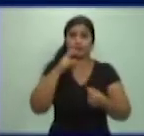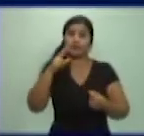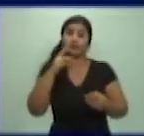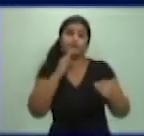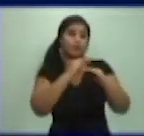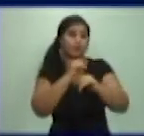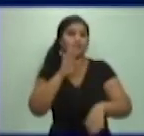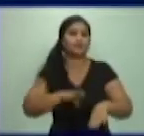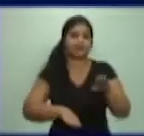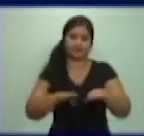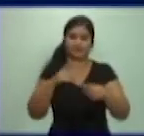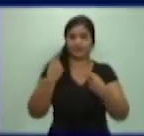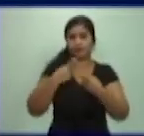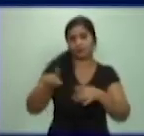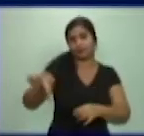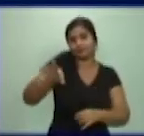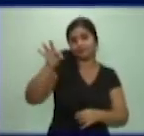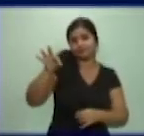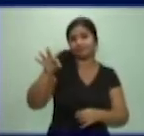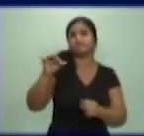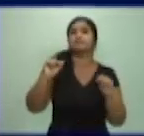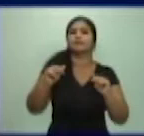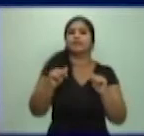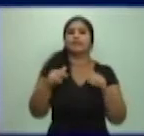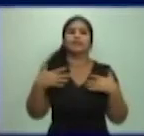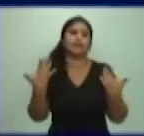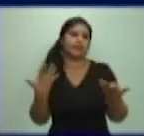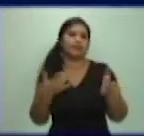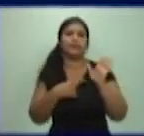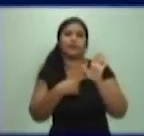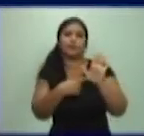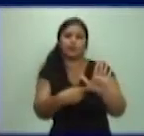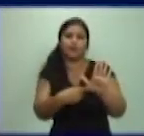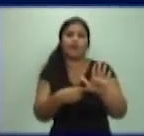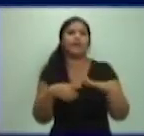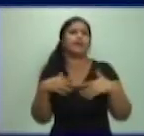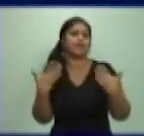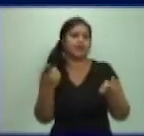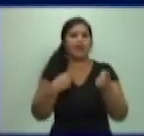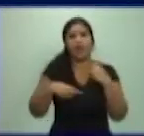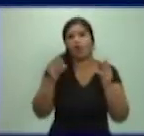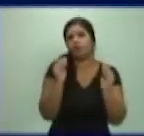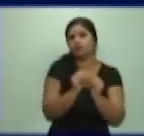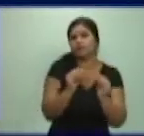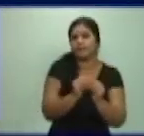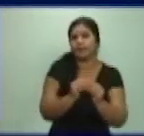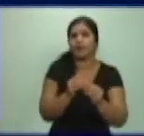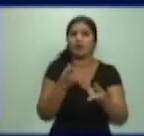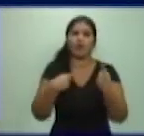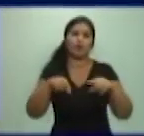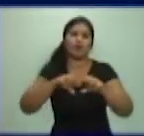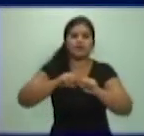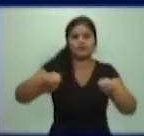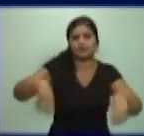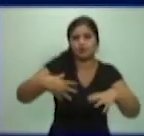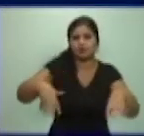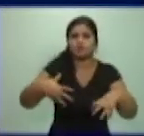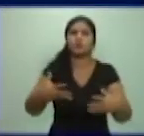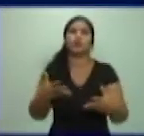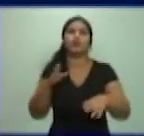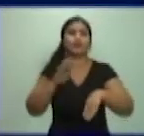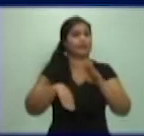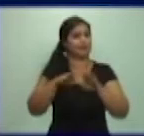Extraer expresiones para demostrar un determinado criterio, una determinada situación, que pueden ser sintagmas